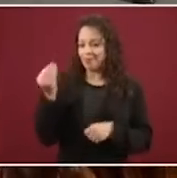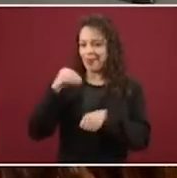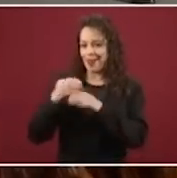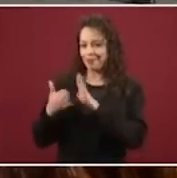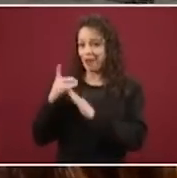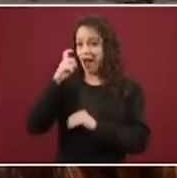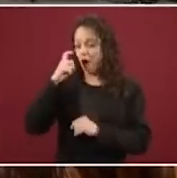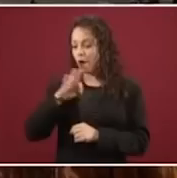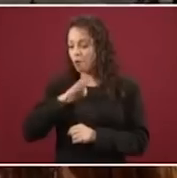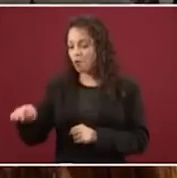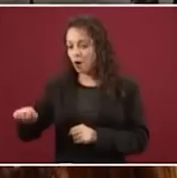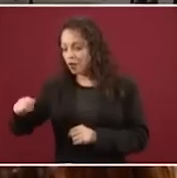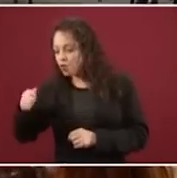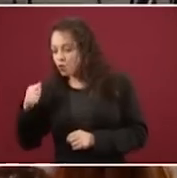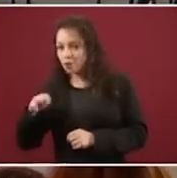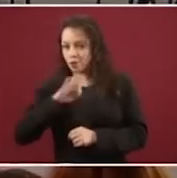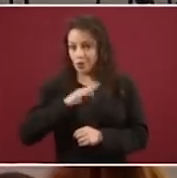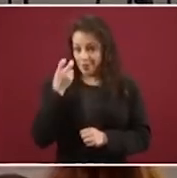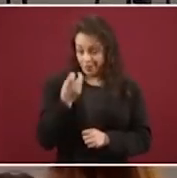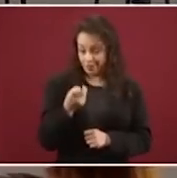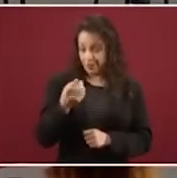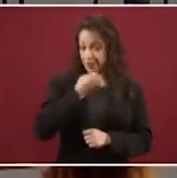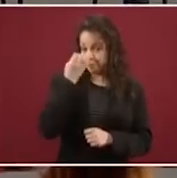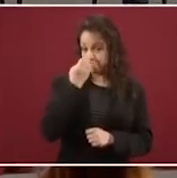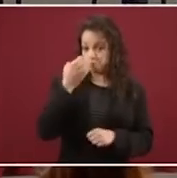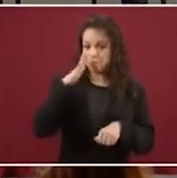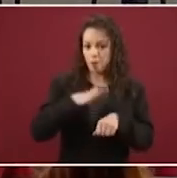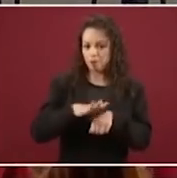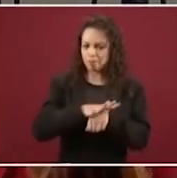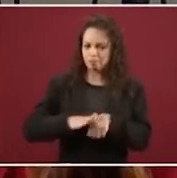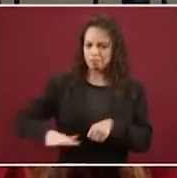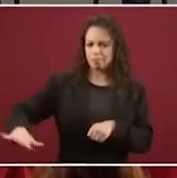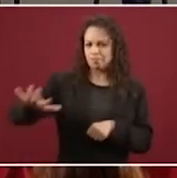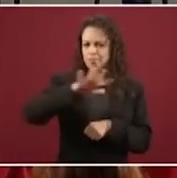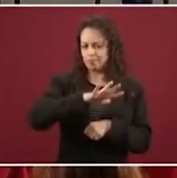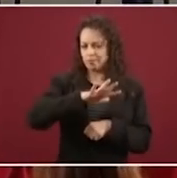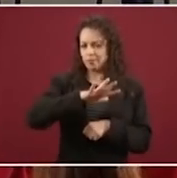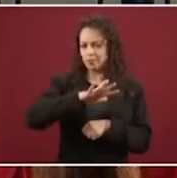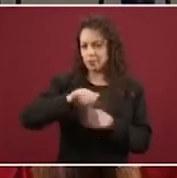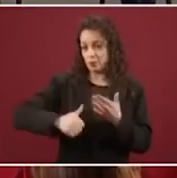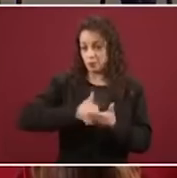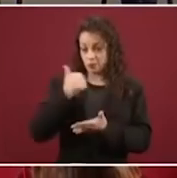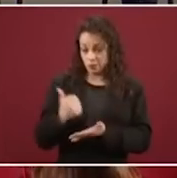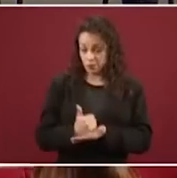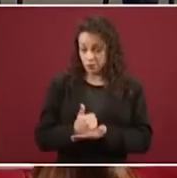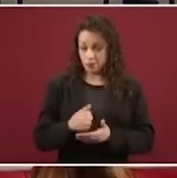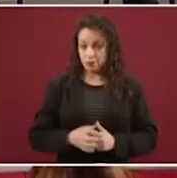en escuelas fundamentalmente urbanas. Estamos hablando aquí de las escuelas